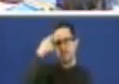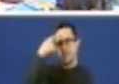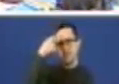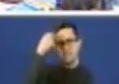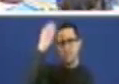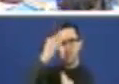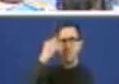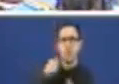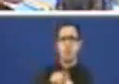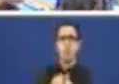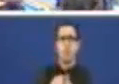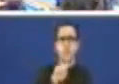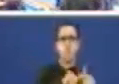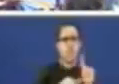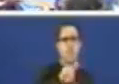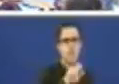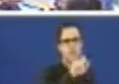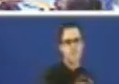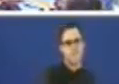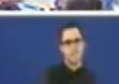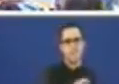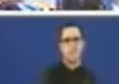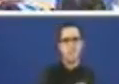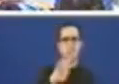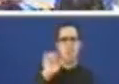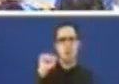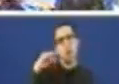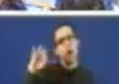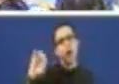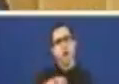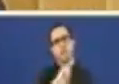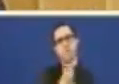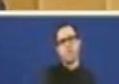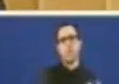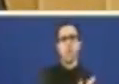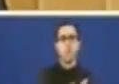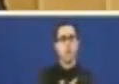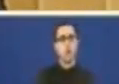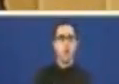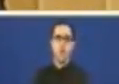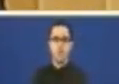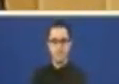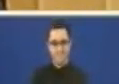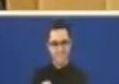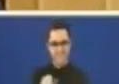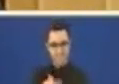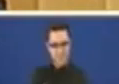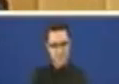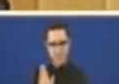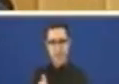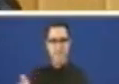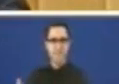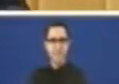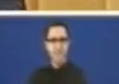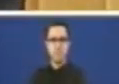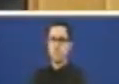os afectados polas participacións preferentes. Non o fixo. Ou, perdón, sí que o fixo. Sí que falou,